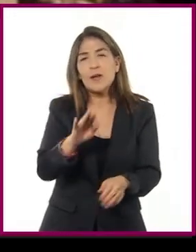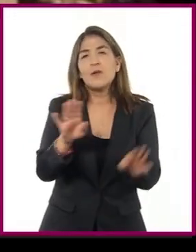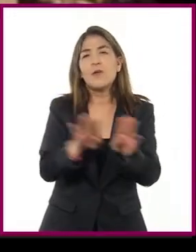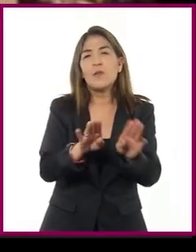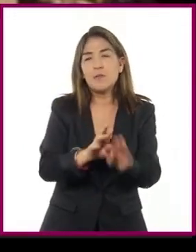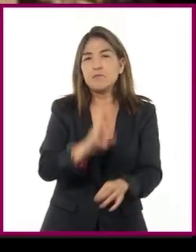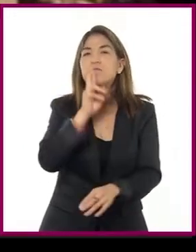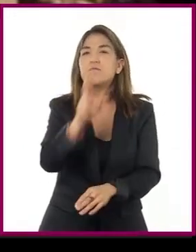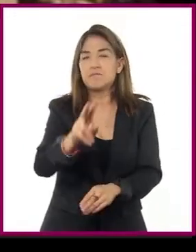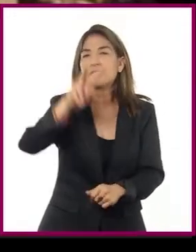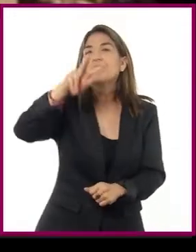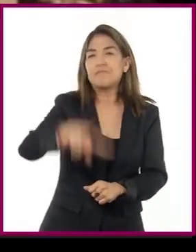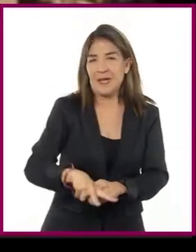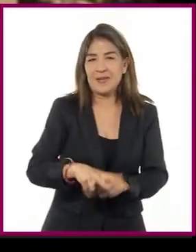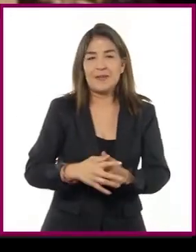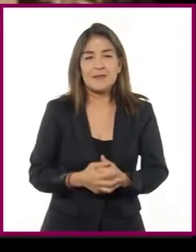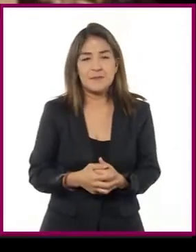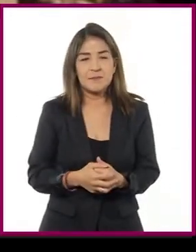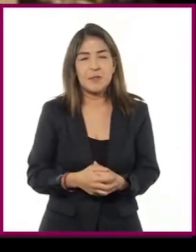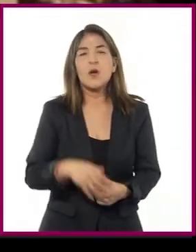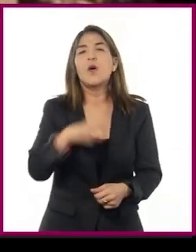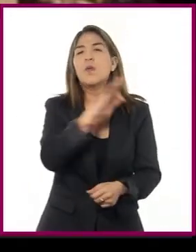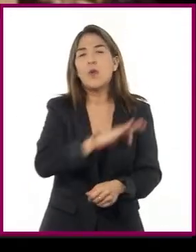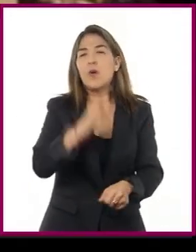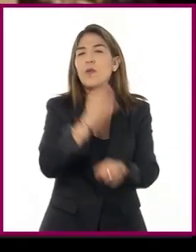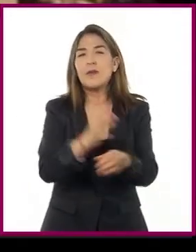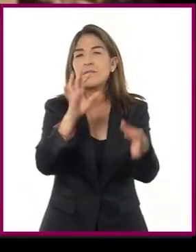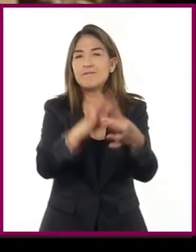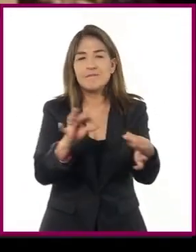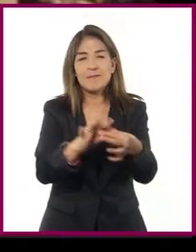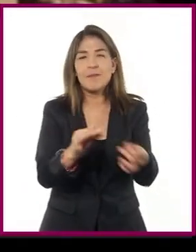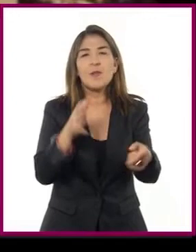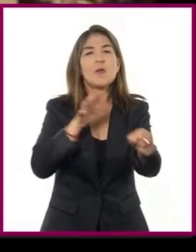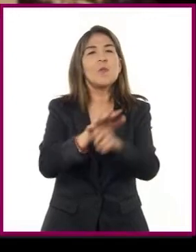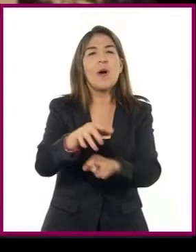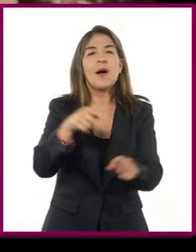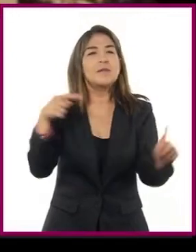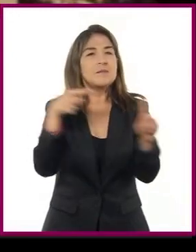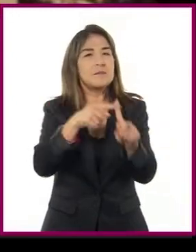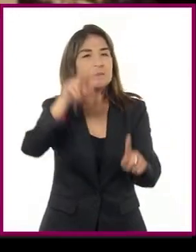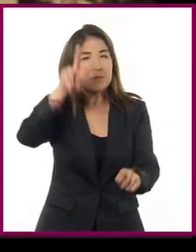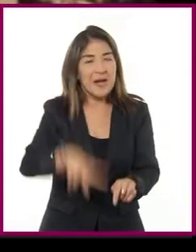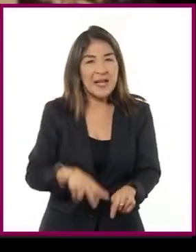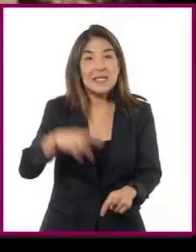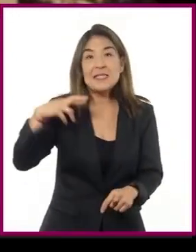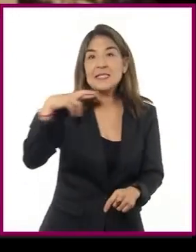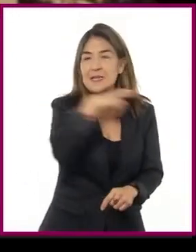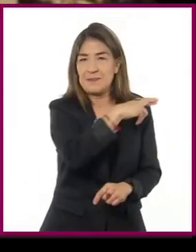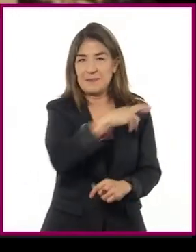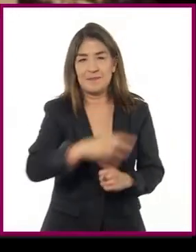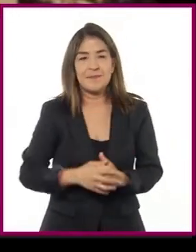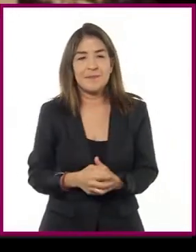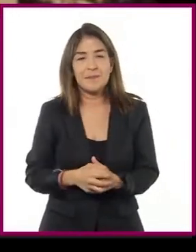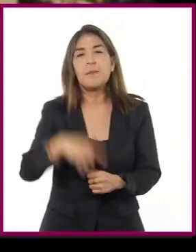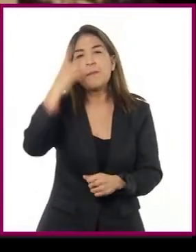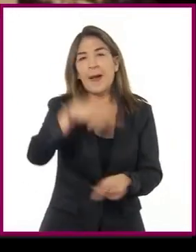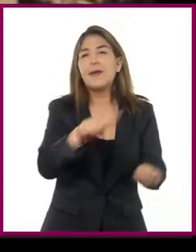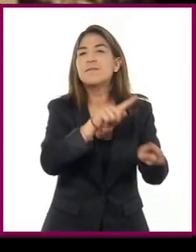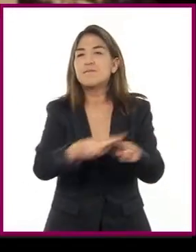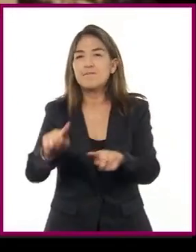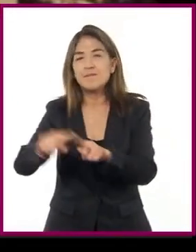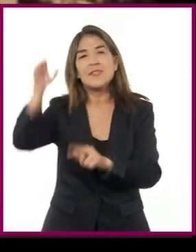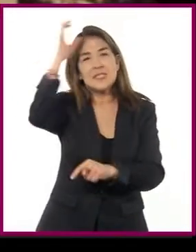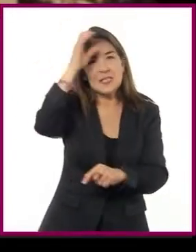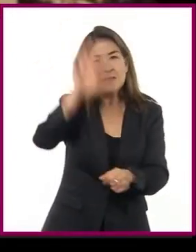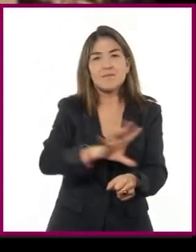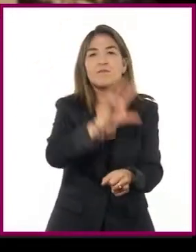inmediatamente verdaderas. Podemos comenzar por aquellas que se consideren verdaderas inmediatas para todas las ciencias, las